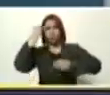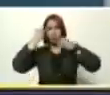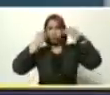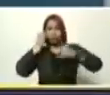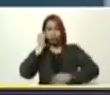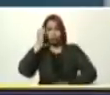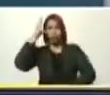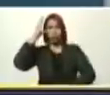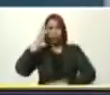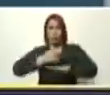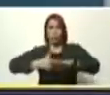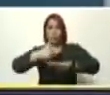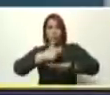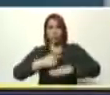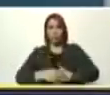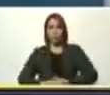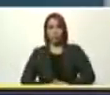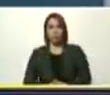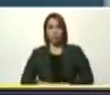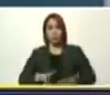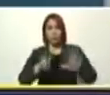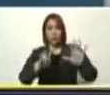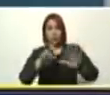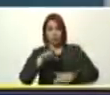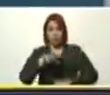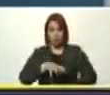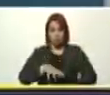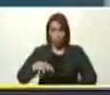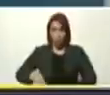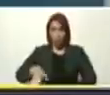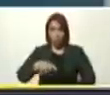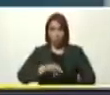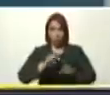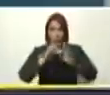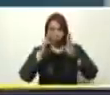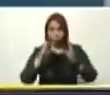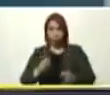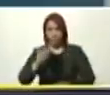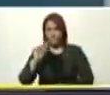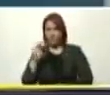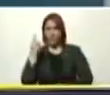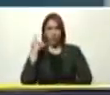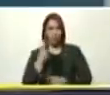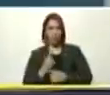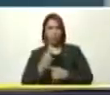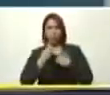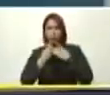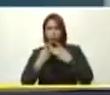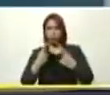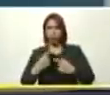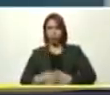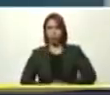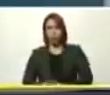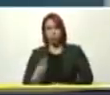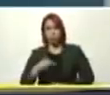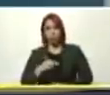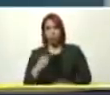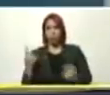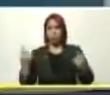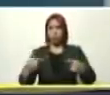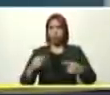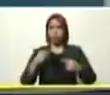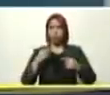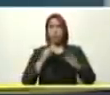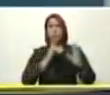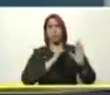de gobierno. 7 regiones, es lo primero que tenemos que decir. Vamos a establecer una